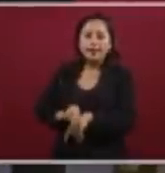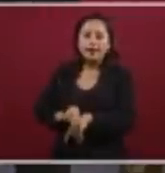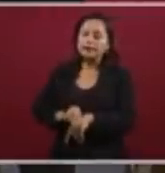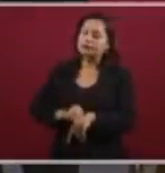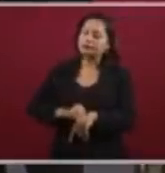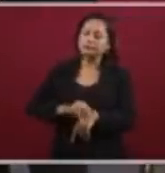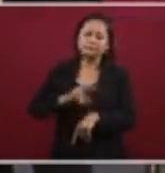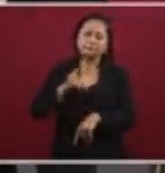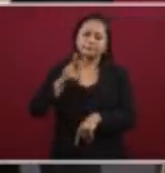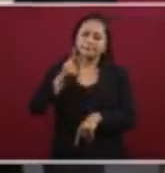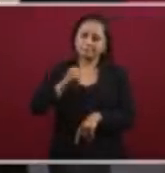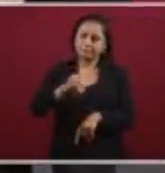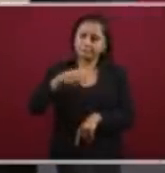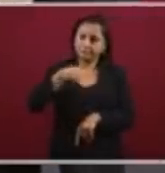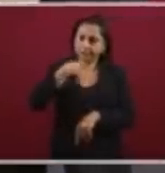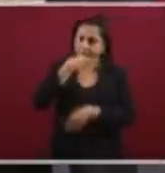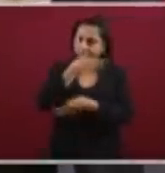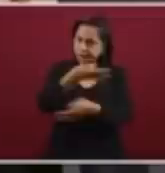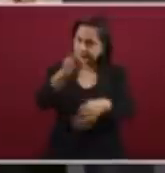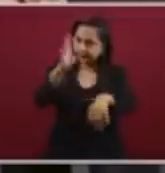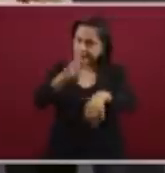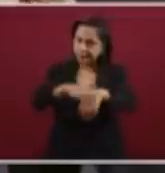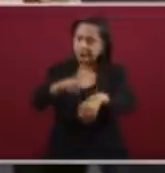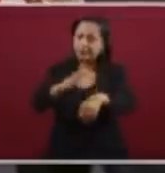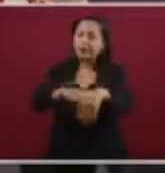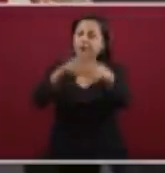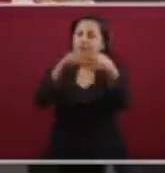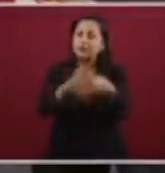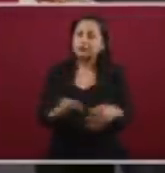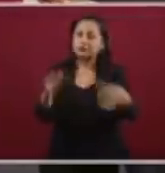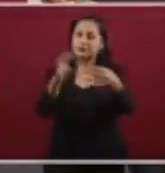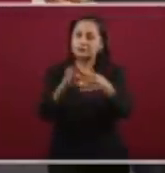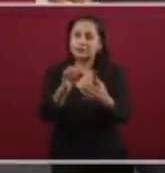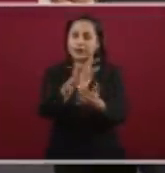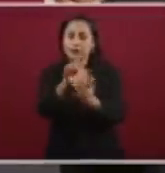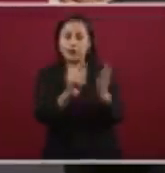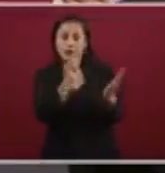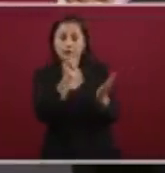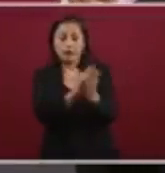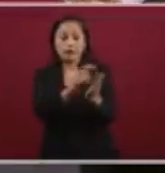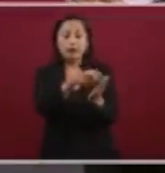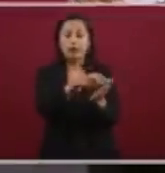entonces aprovecho para explicarlo es decir ya cambio esto